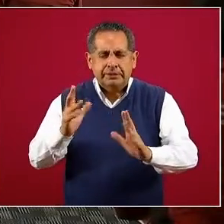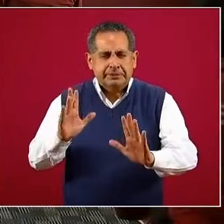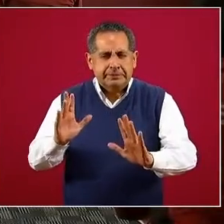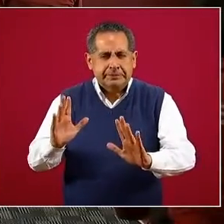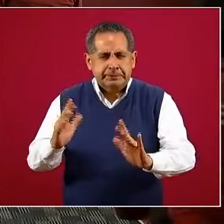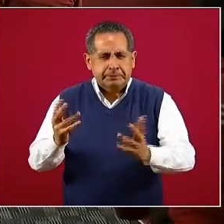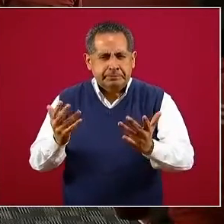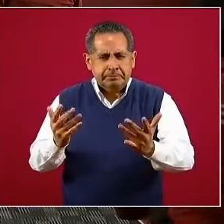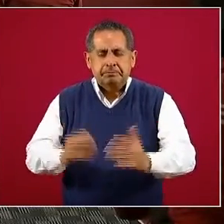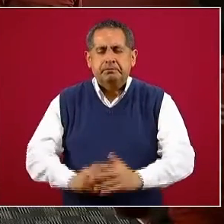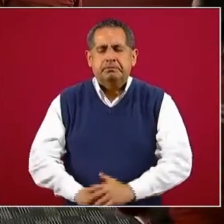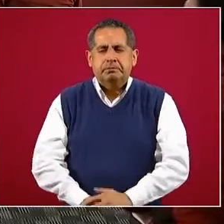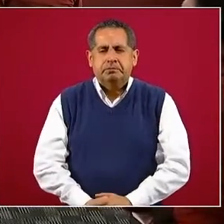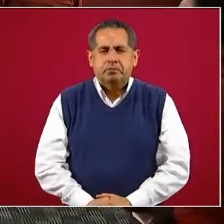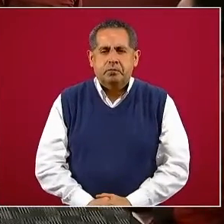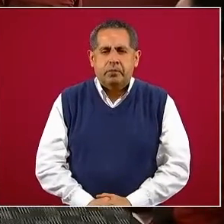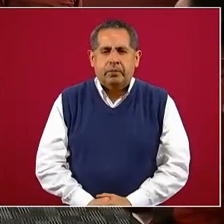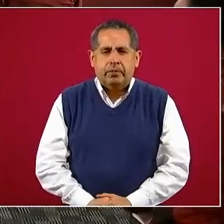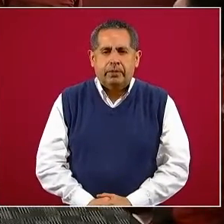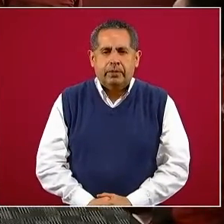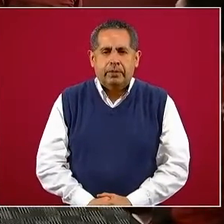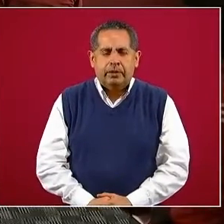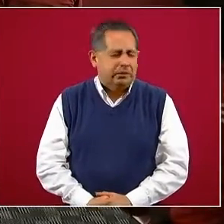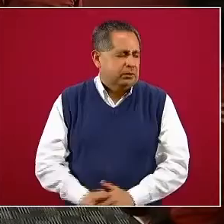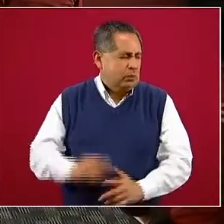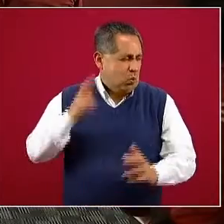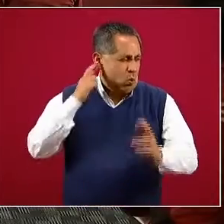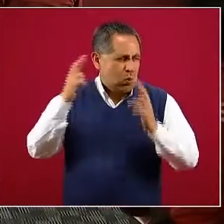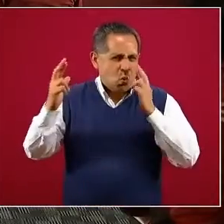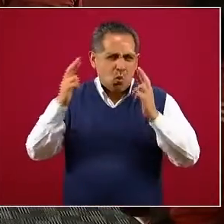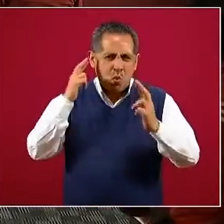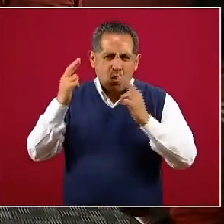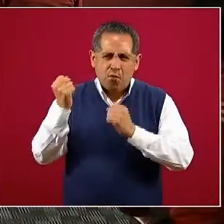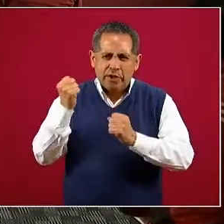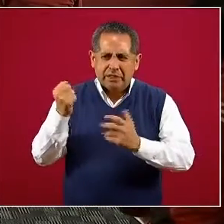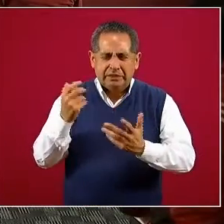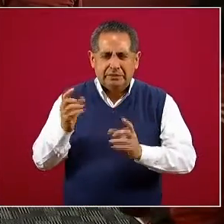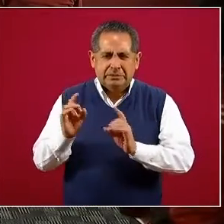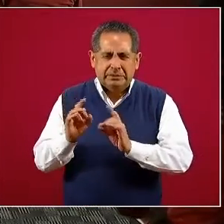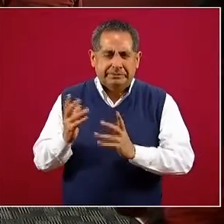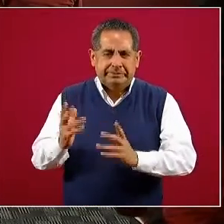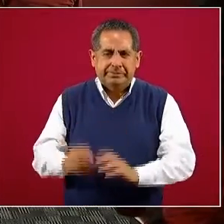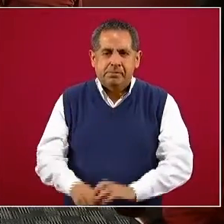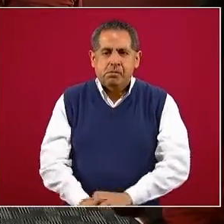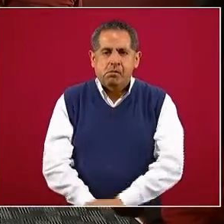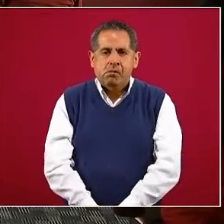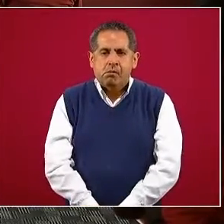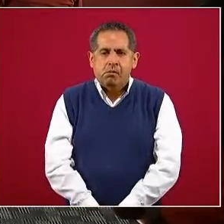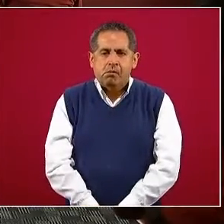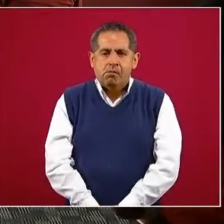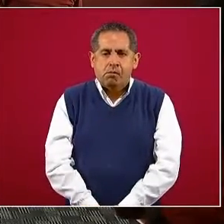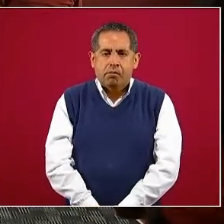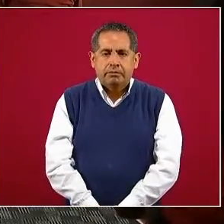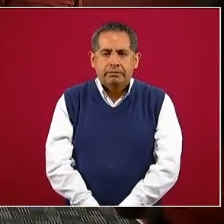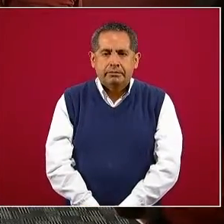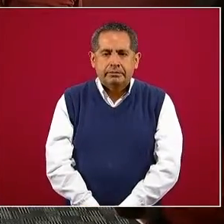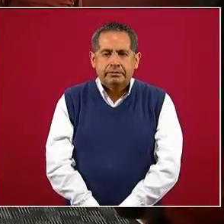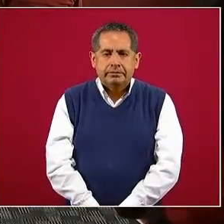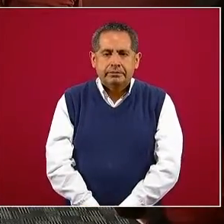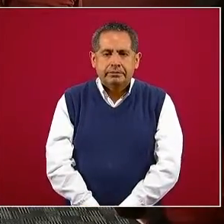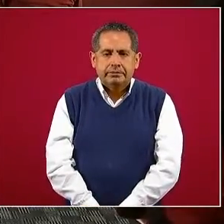con las medidas de prevención necesarias como la sana distancia y la sanitización. En naranja, se suman actividades no esenciales